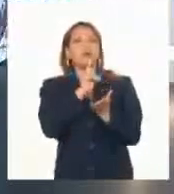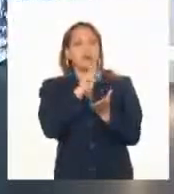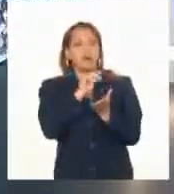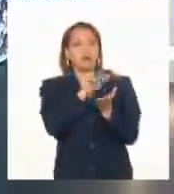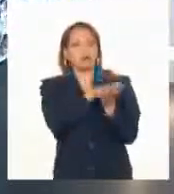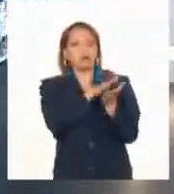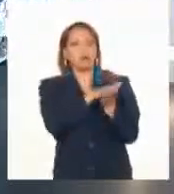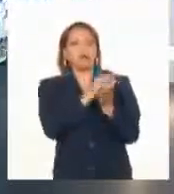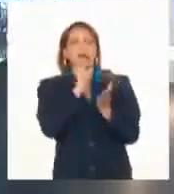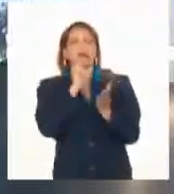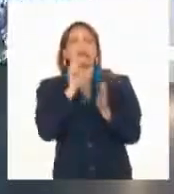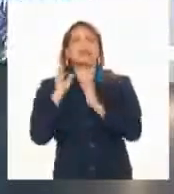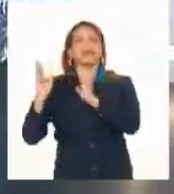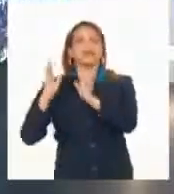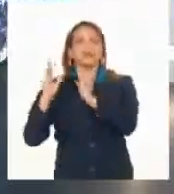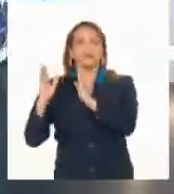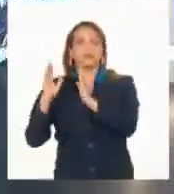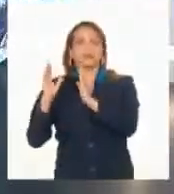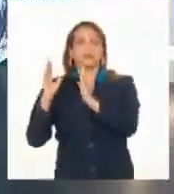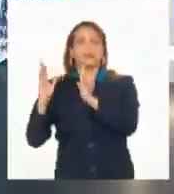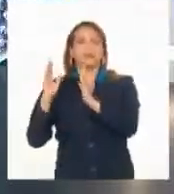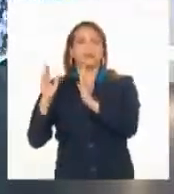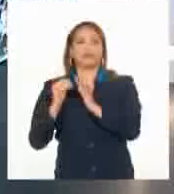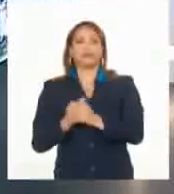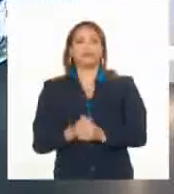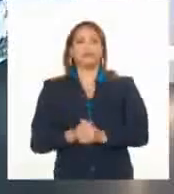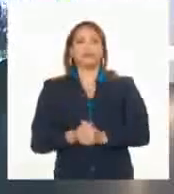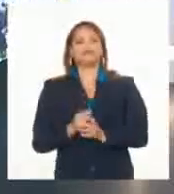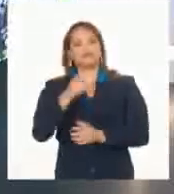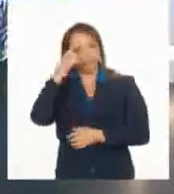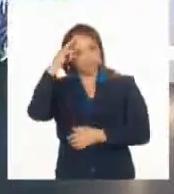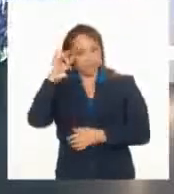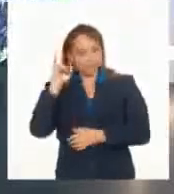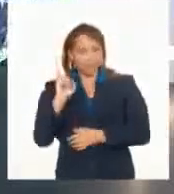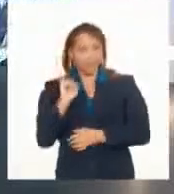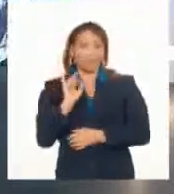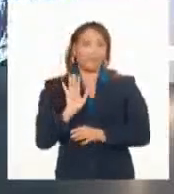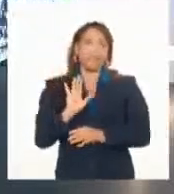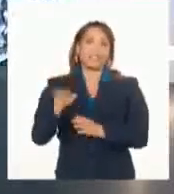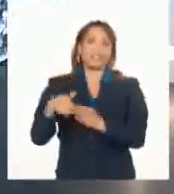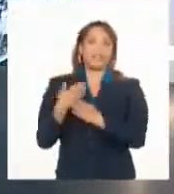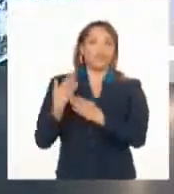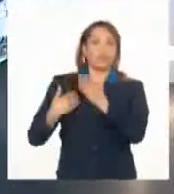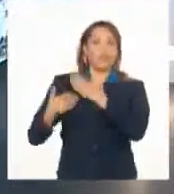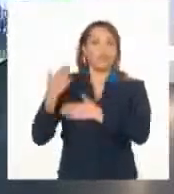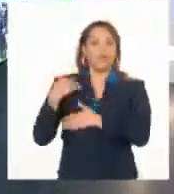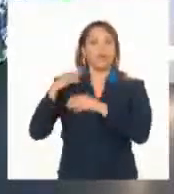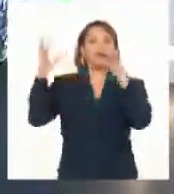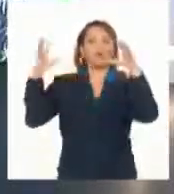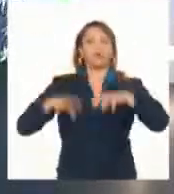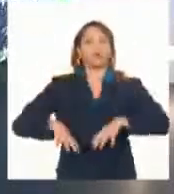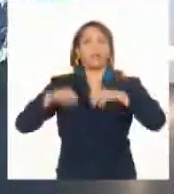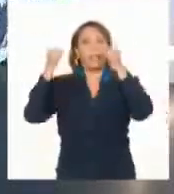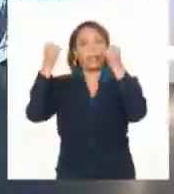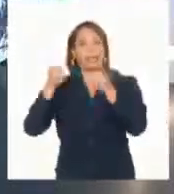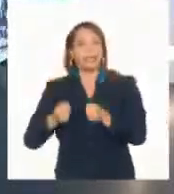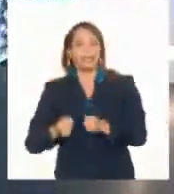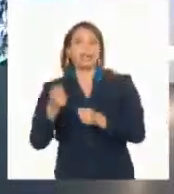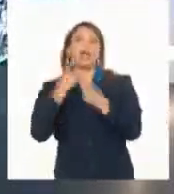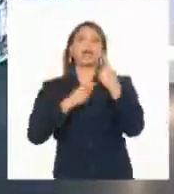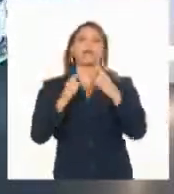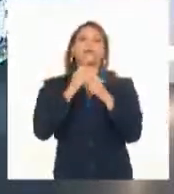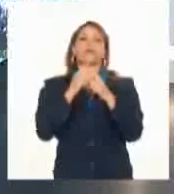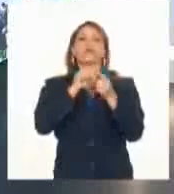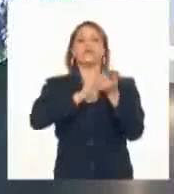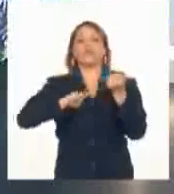parte occidental fundamentalmente del territorio. Sí, a ver, en estos días hemos tenido numerosas lluvias en gran parte de